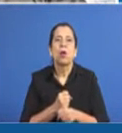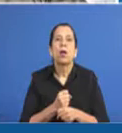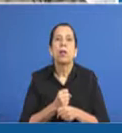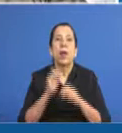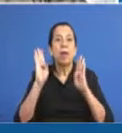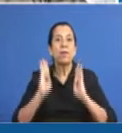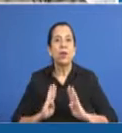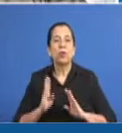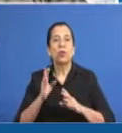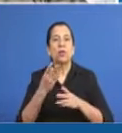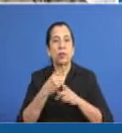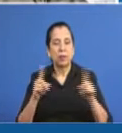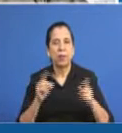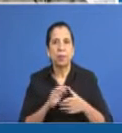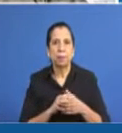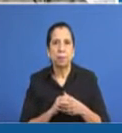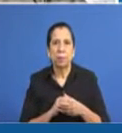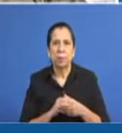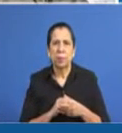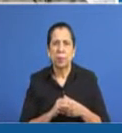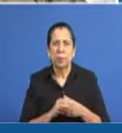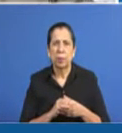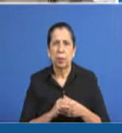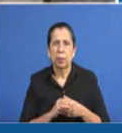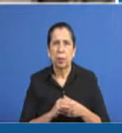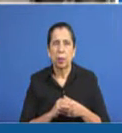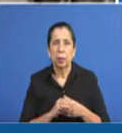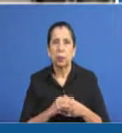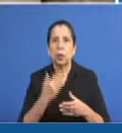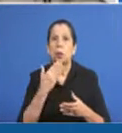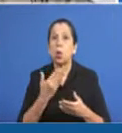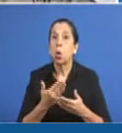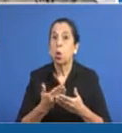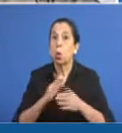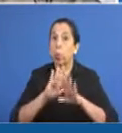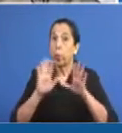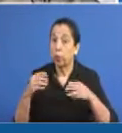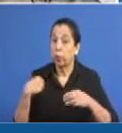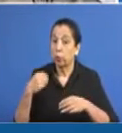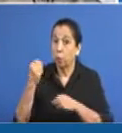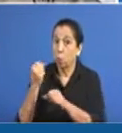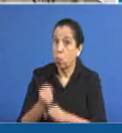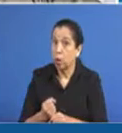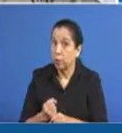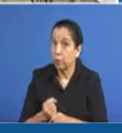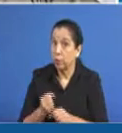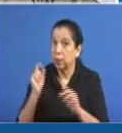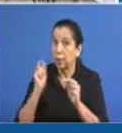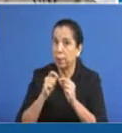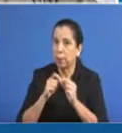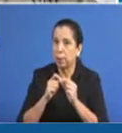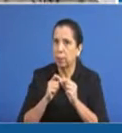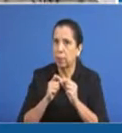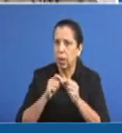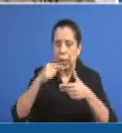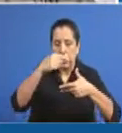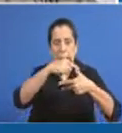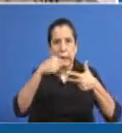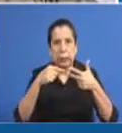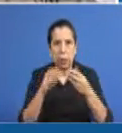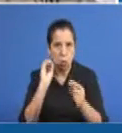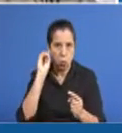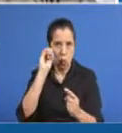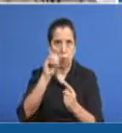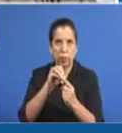también. Ok, buenos días, miren. Nosotros tenemos una fundación que se dedica específicamente a tres objetivos, que es rescate